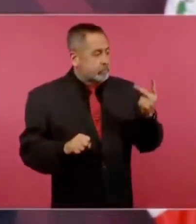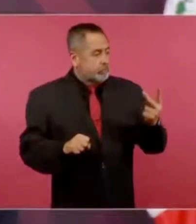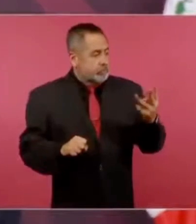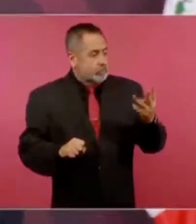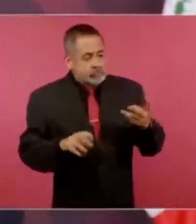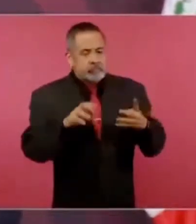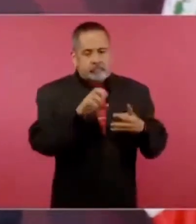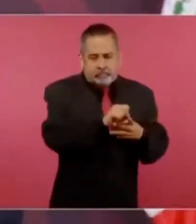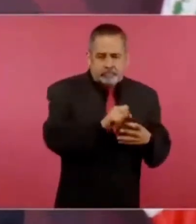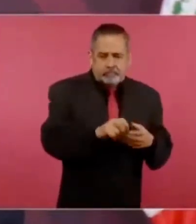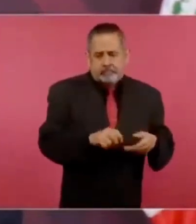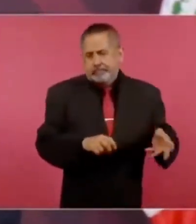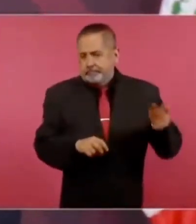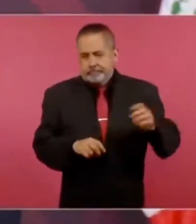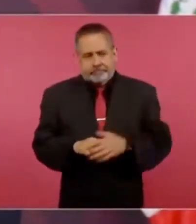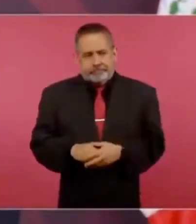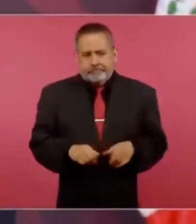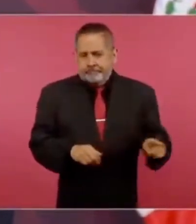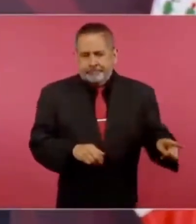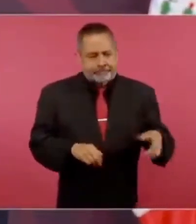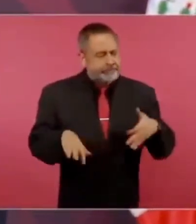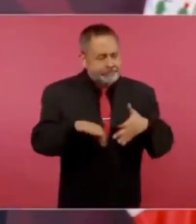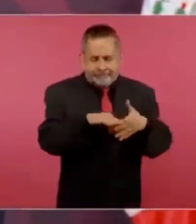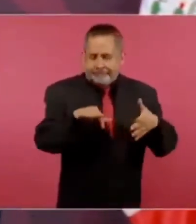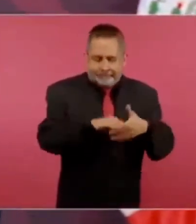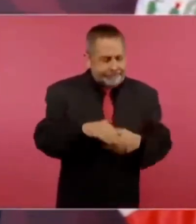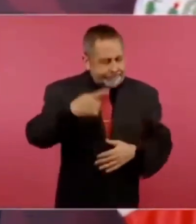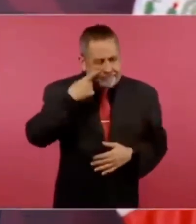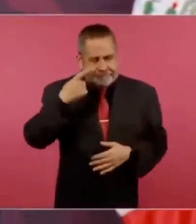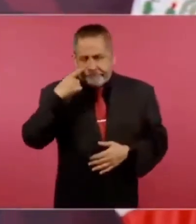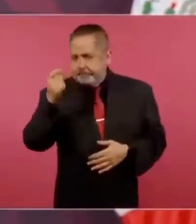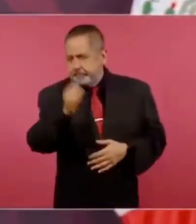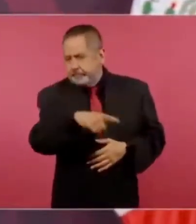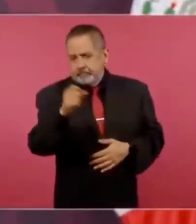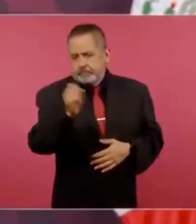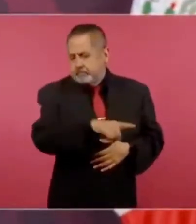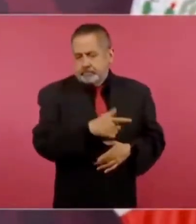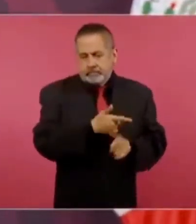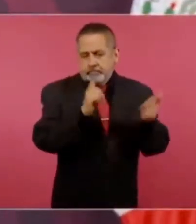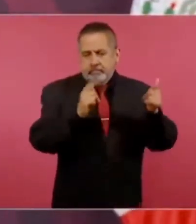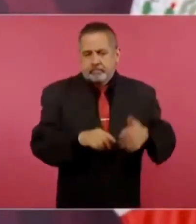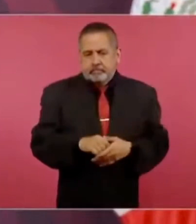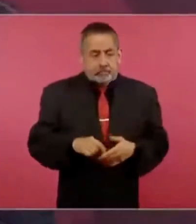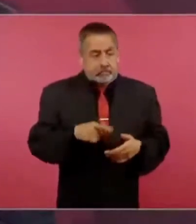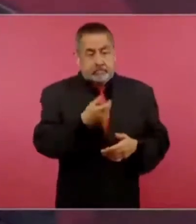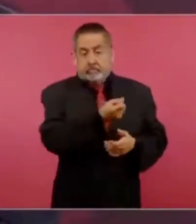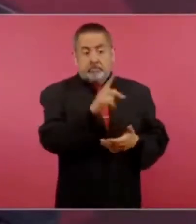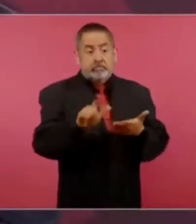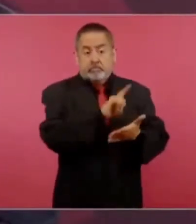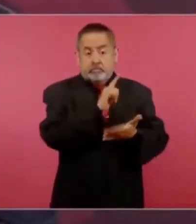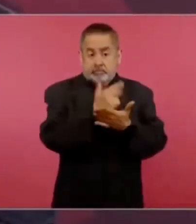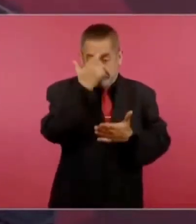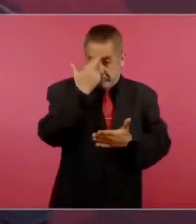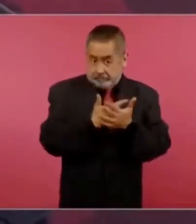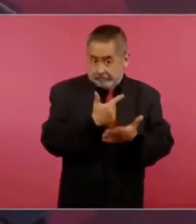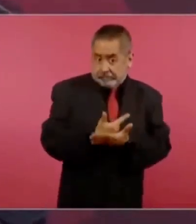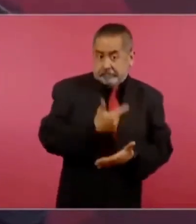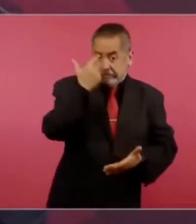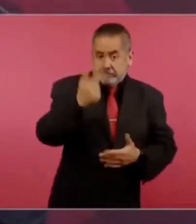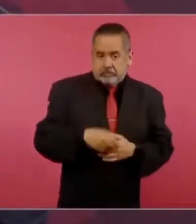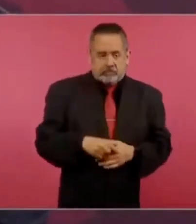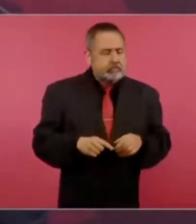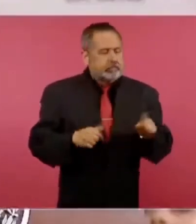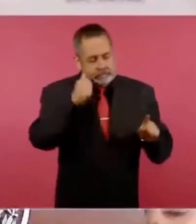Y como son delincuentes, y por lo general delincuentes peligrosos, siempre